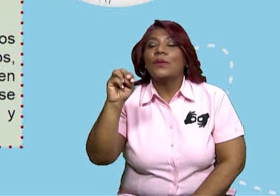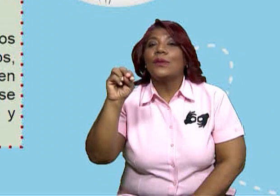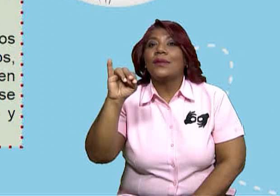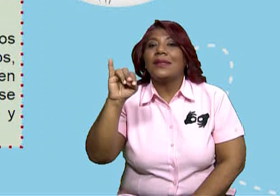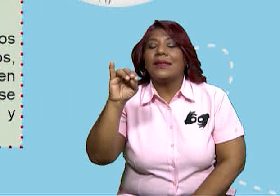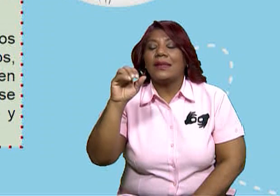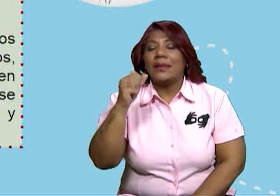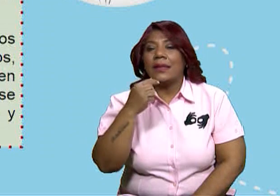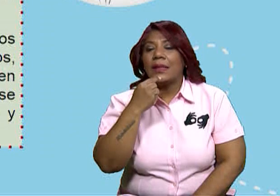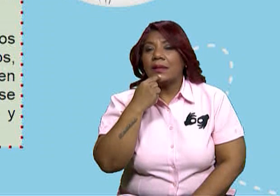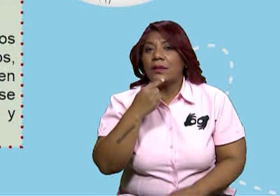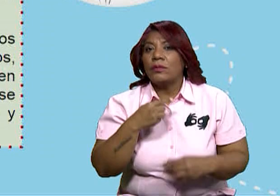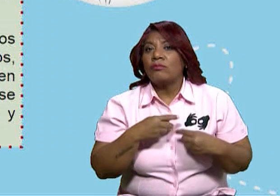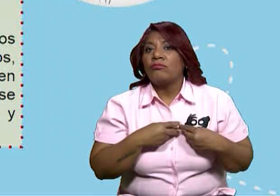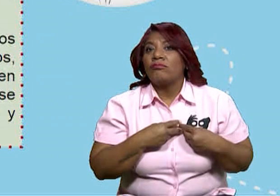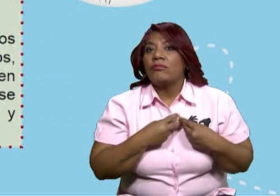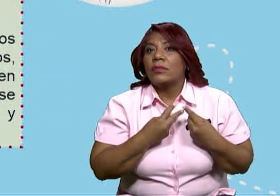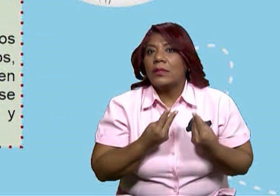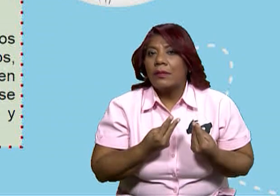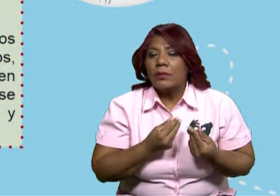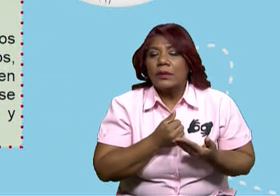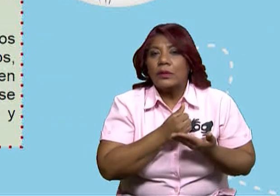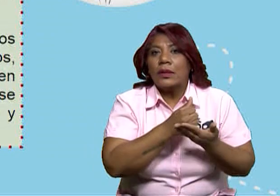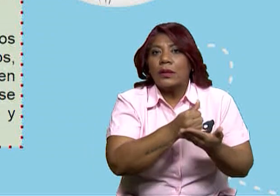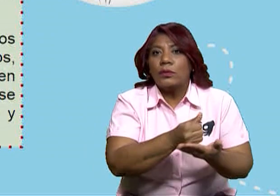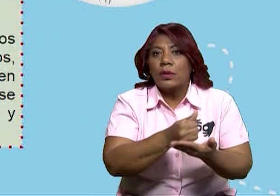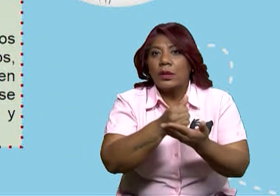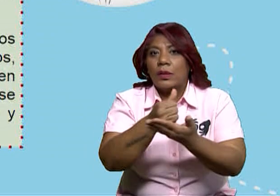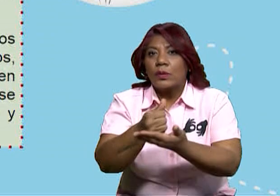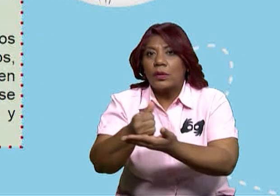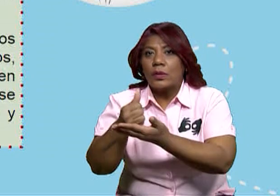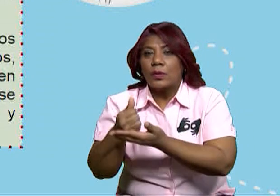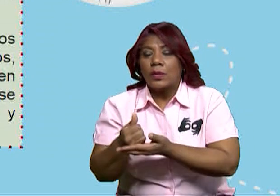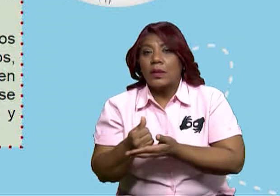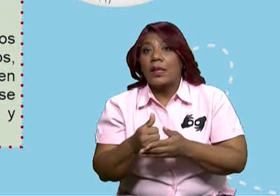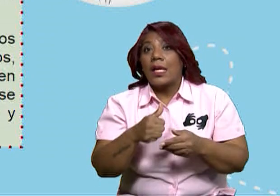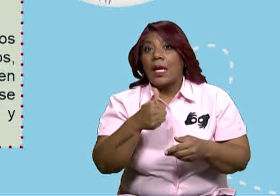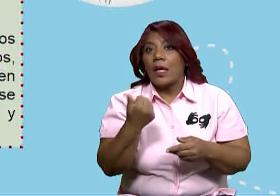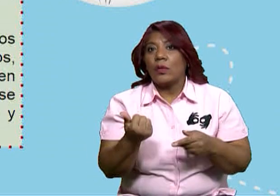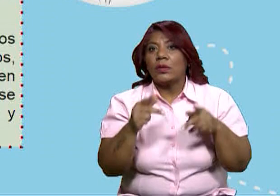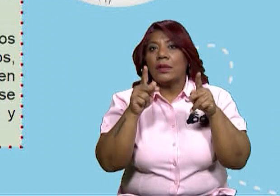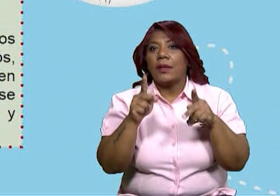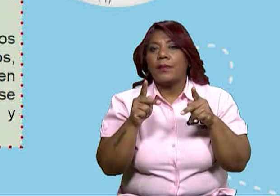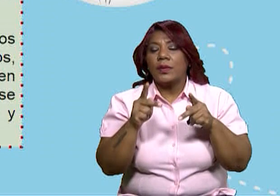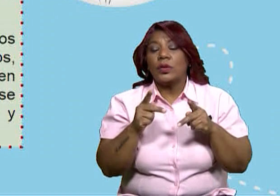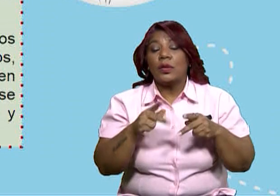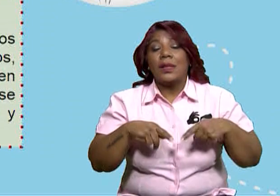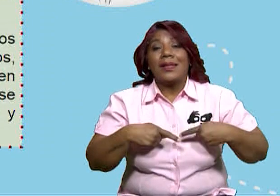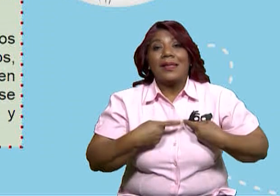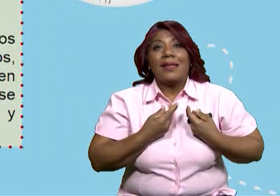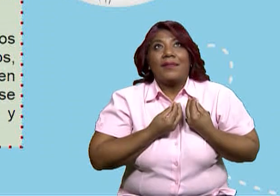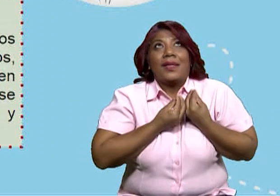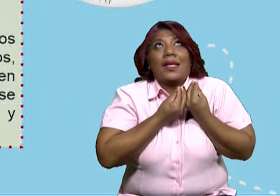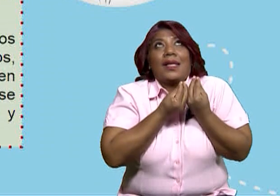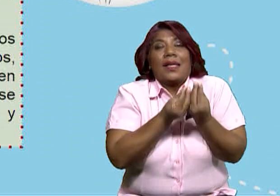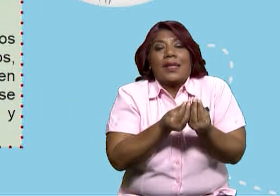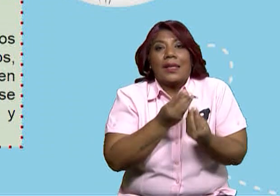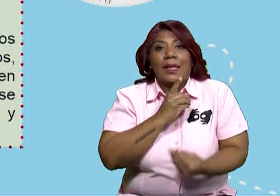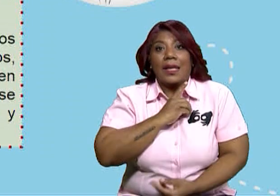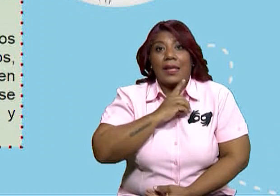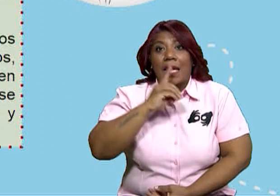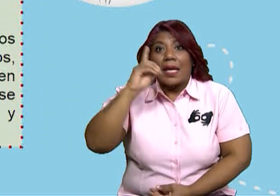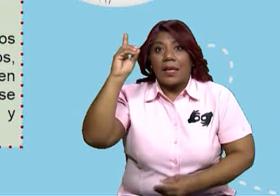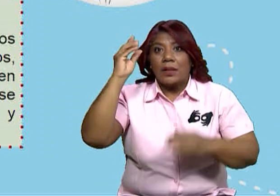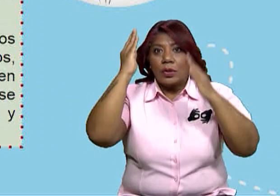sería ayudar a los demás y a dedicarse a la vida religiosa. A los 18 años,